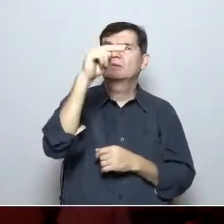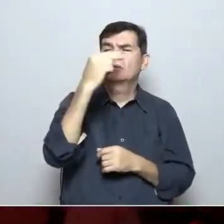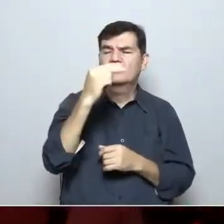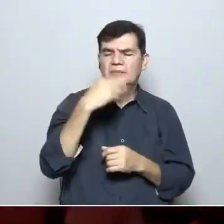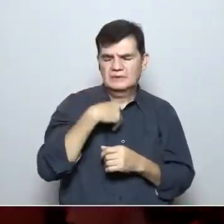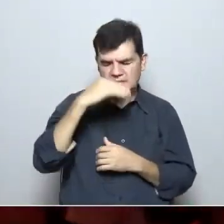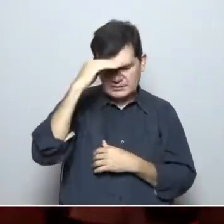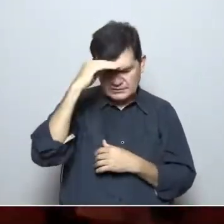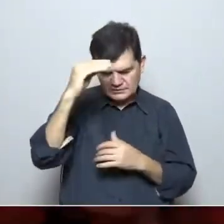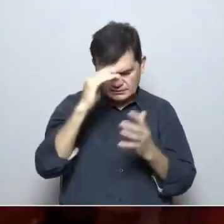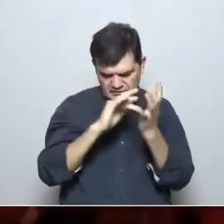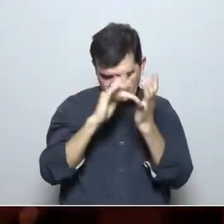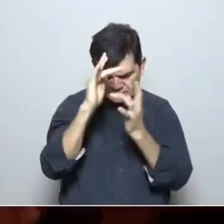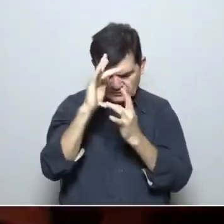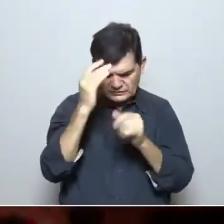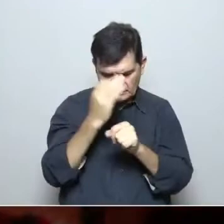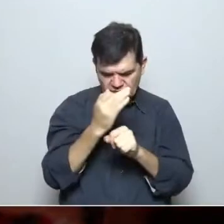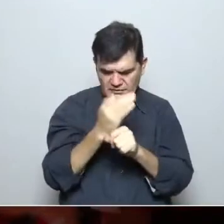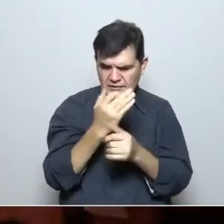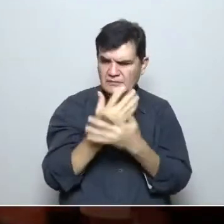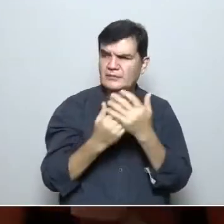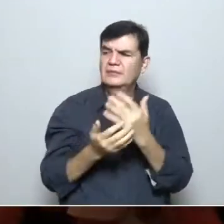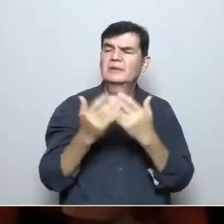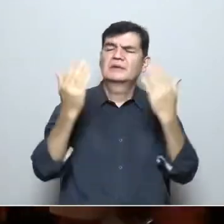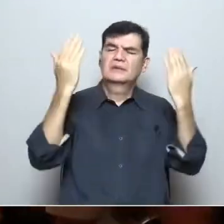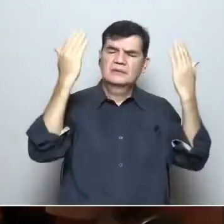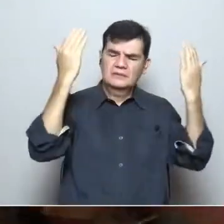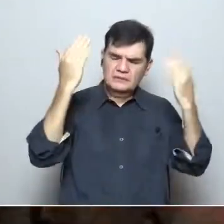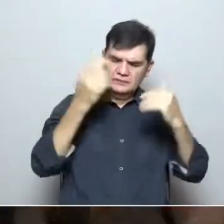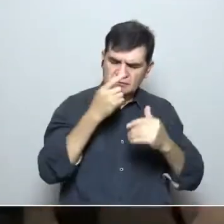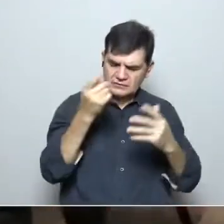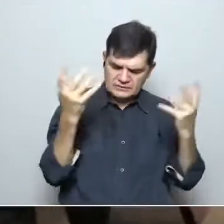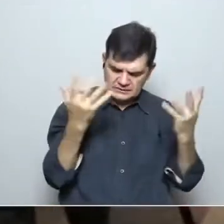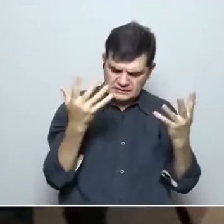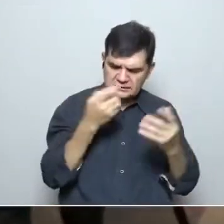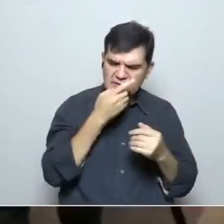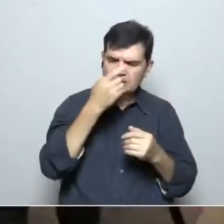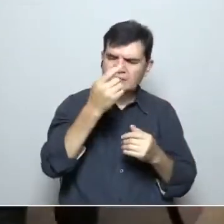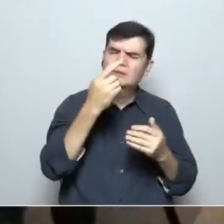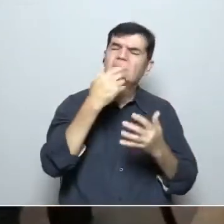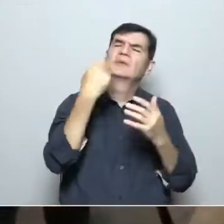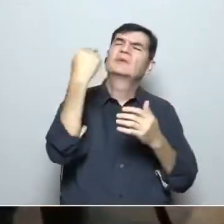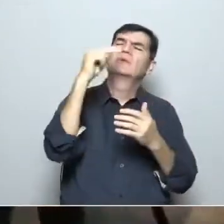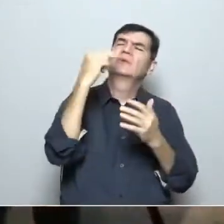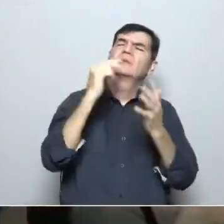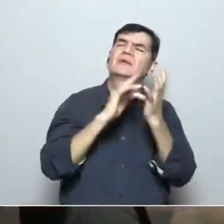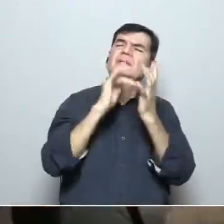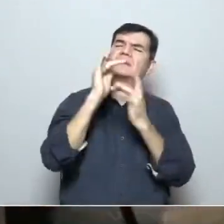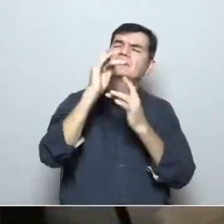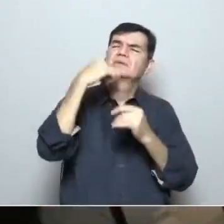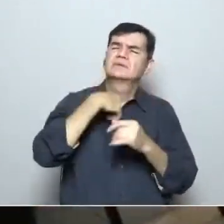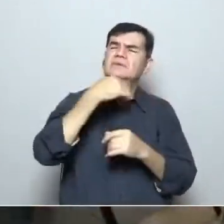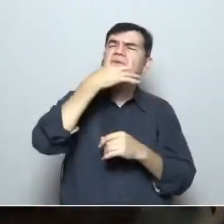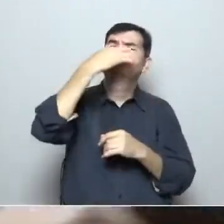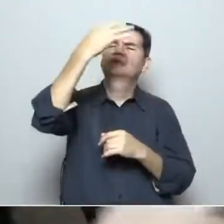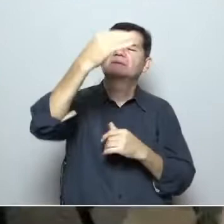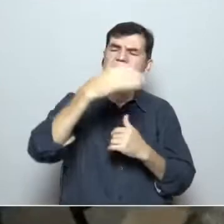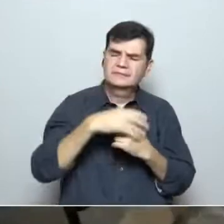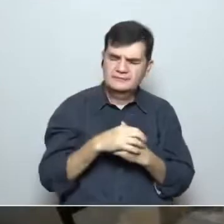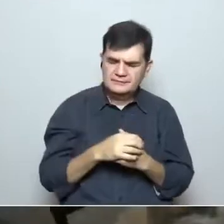Imploramos tu nombre, Jesús, en este momento. Levanta tus manos en alto, iglesia. Imploramos tu nombre, Jesús.